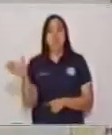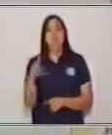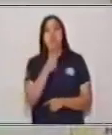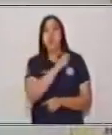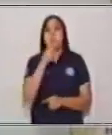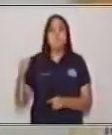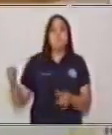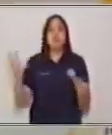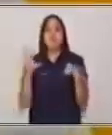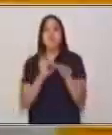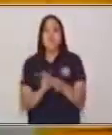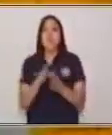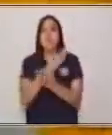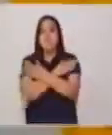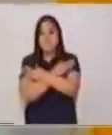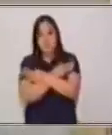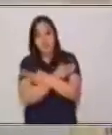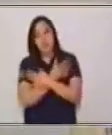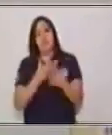Veamos, microestructura